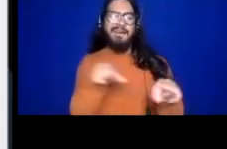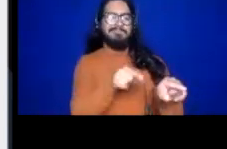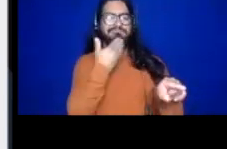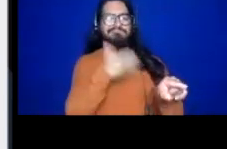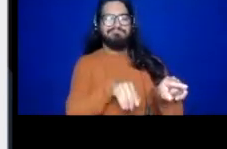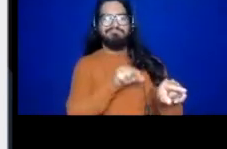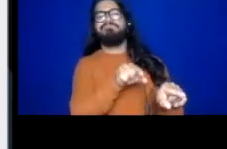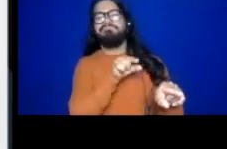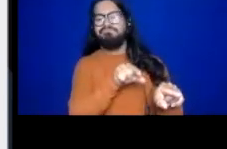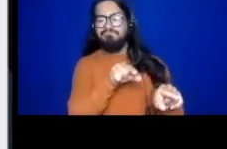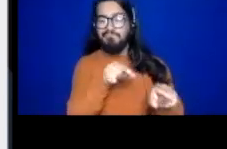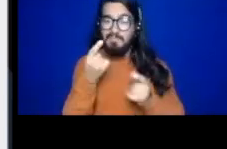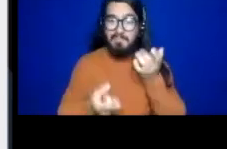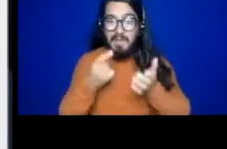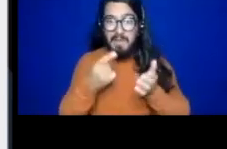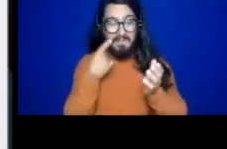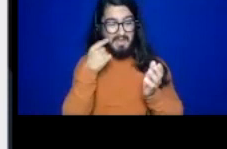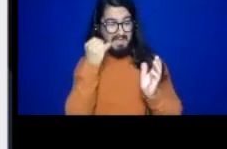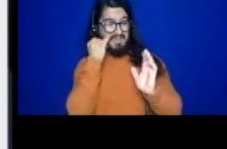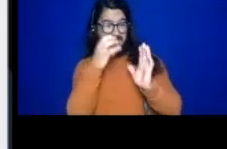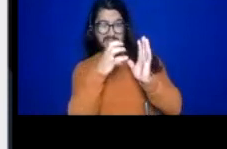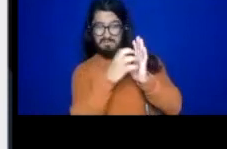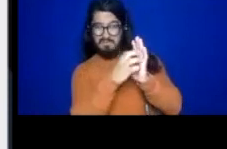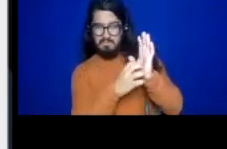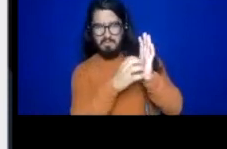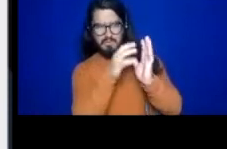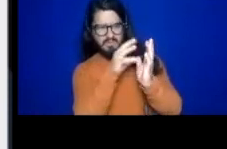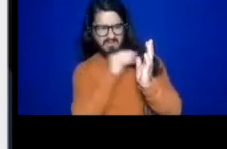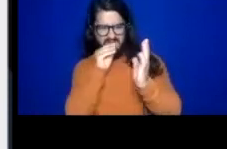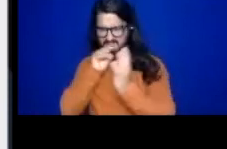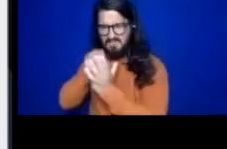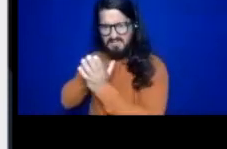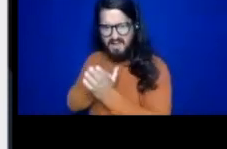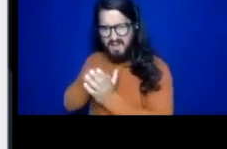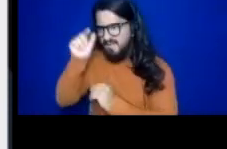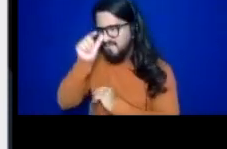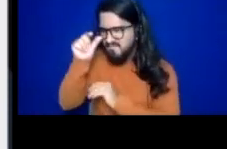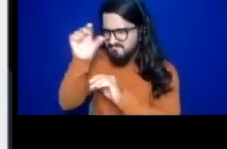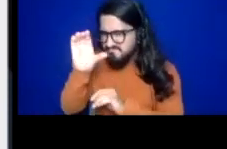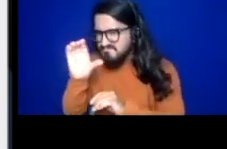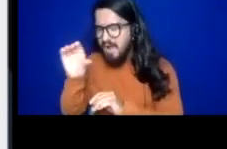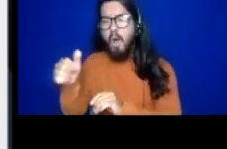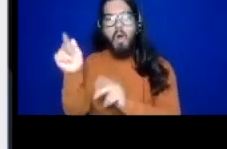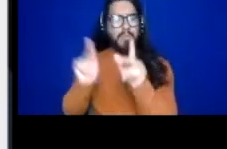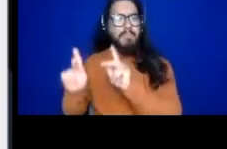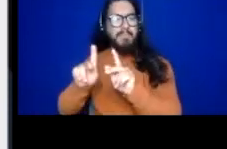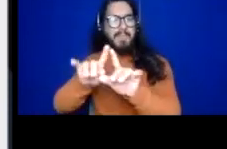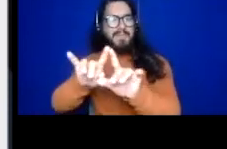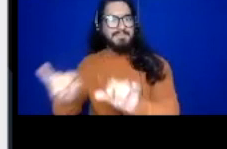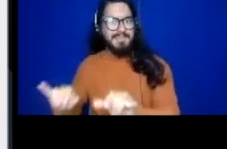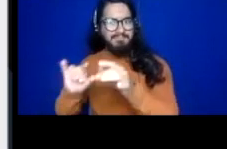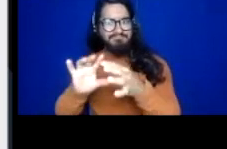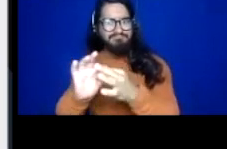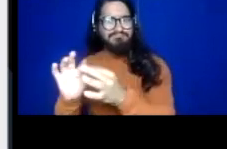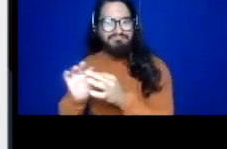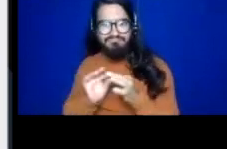hagas copy-paste al correo, copiar y pegar el correo electrónico completo, vas a encontrar una conversación en línea donde